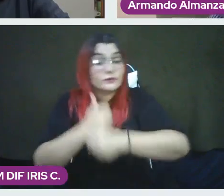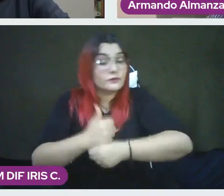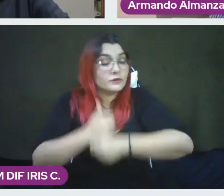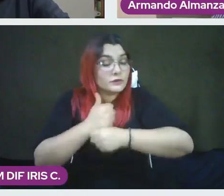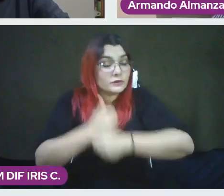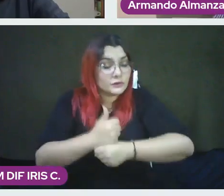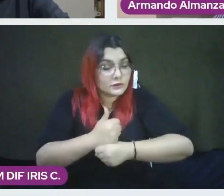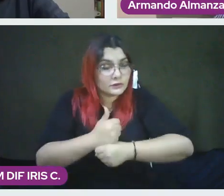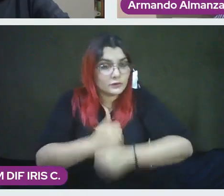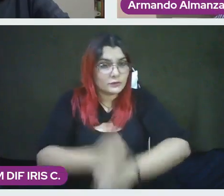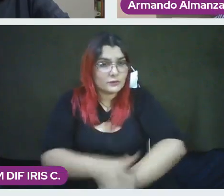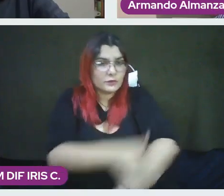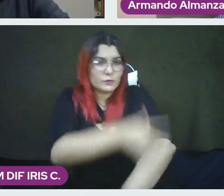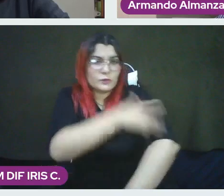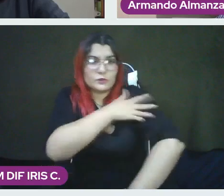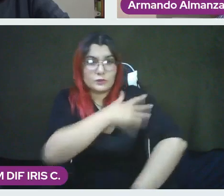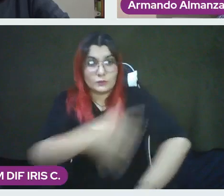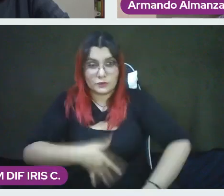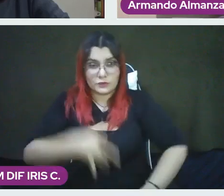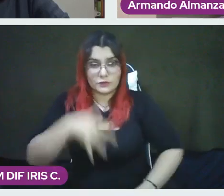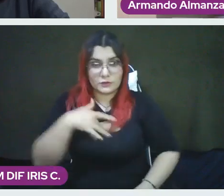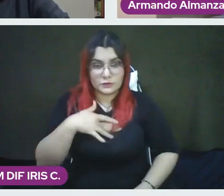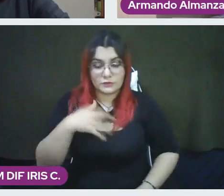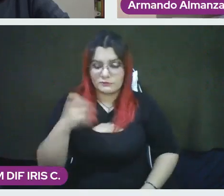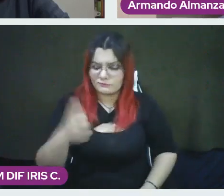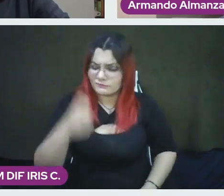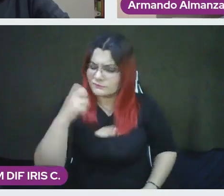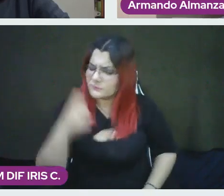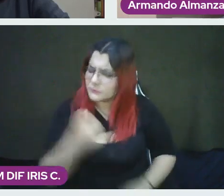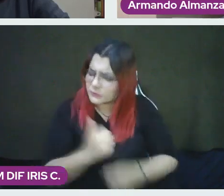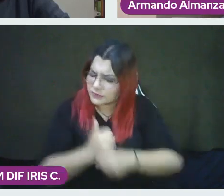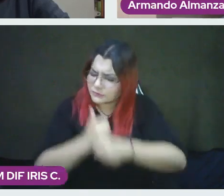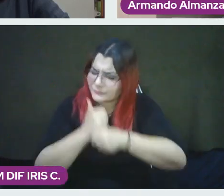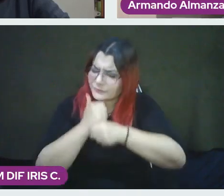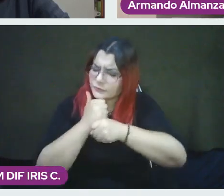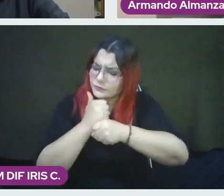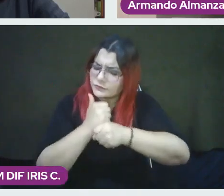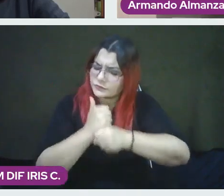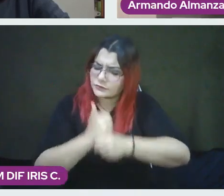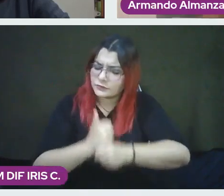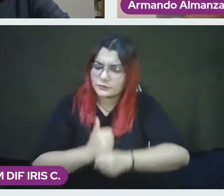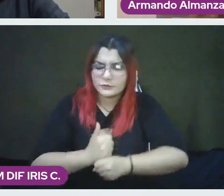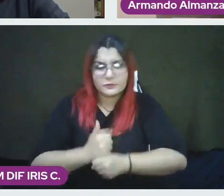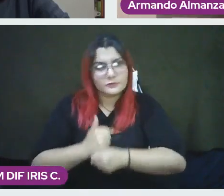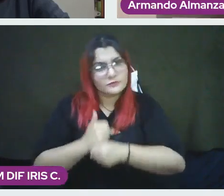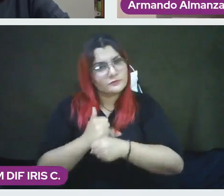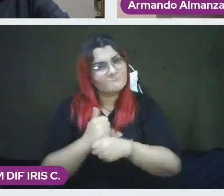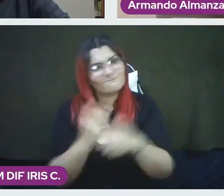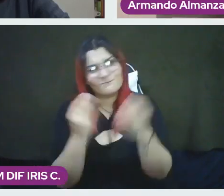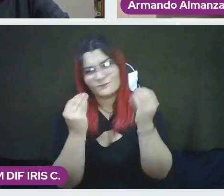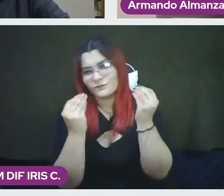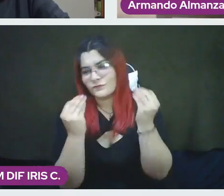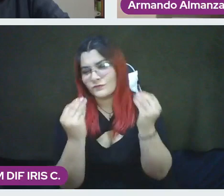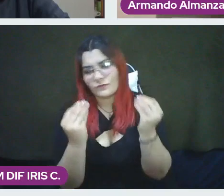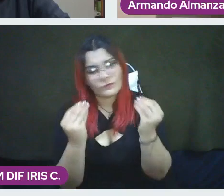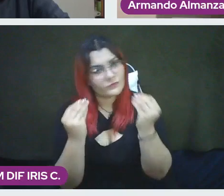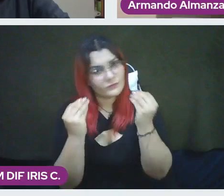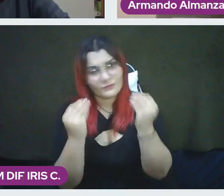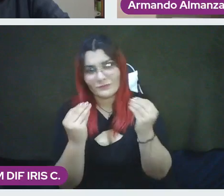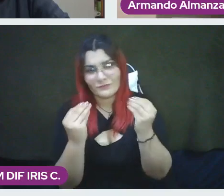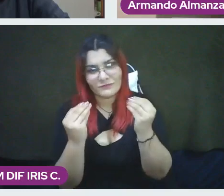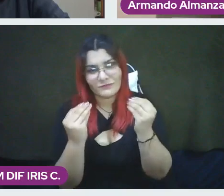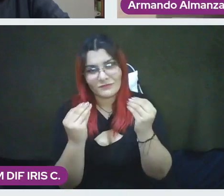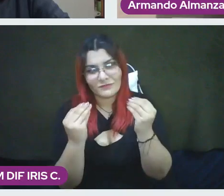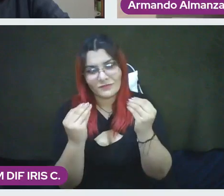es algo que duele tanto y duele aún más porque no encontramos